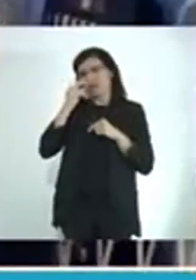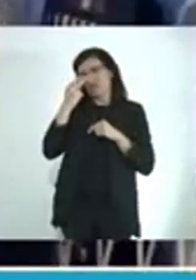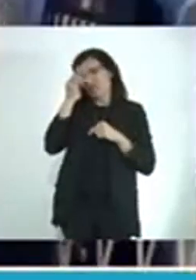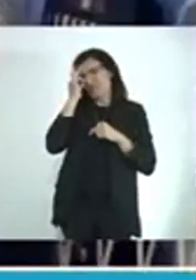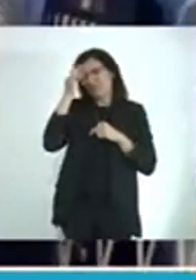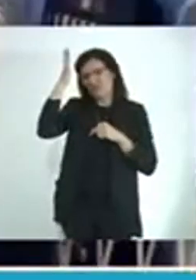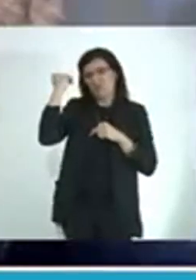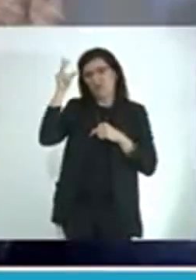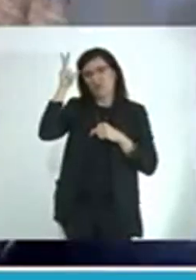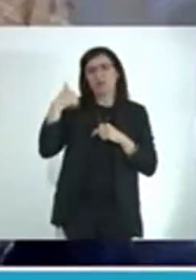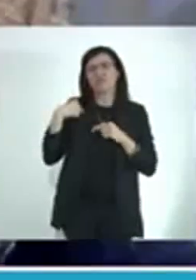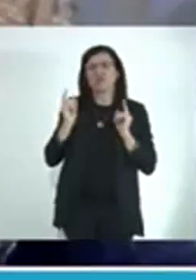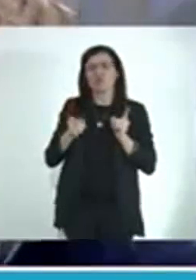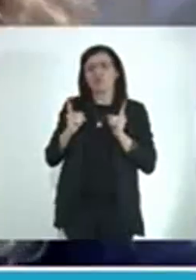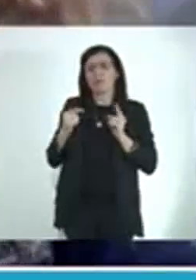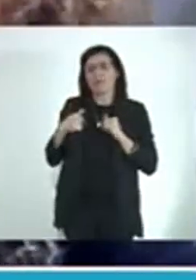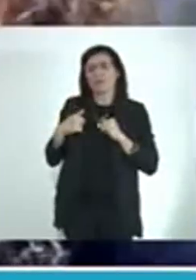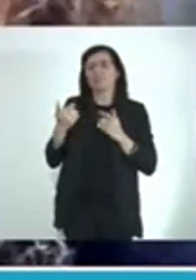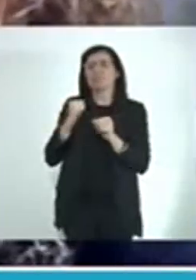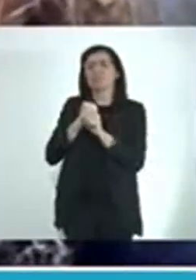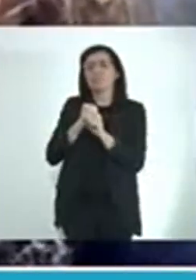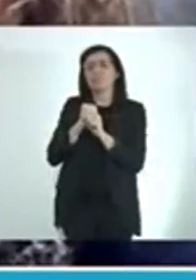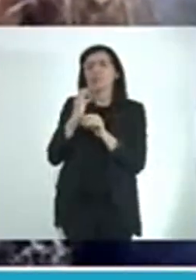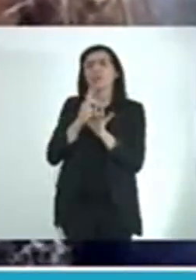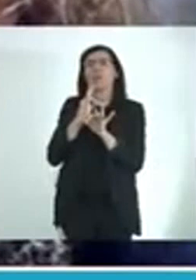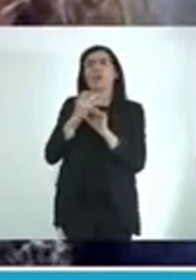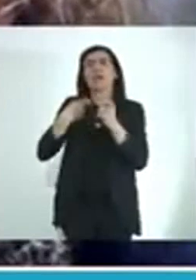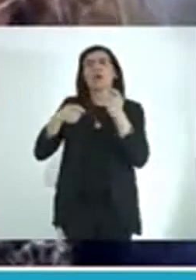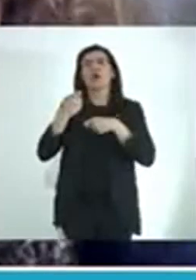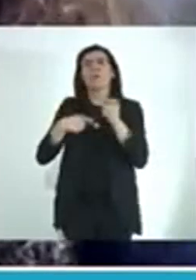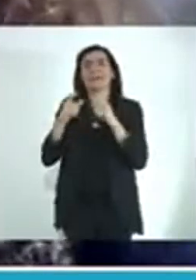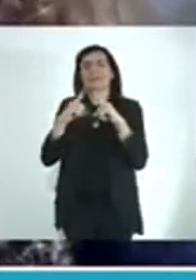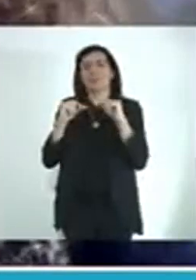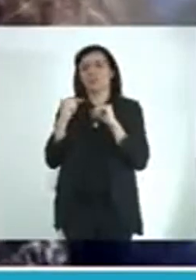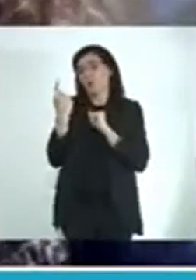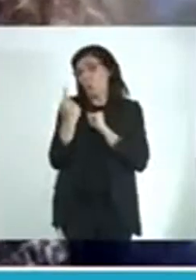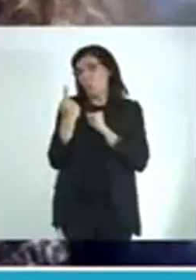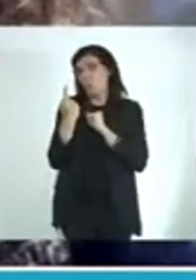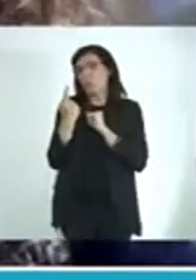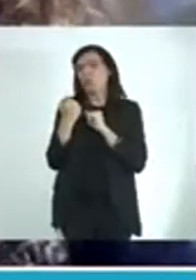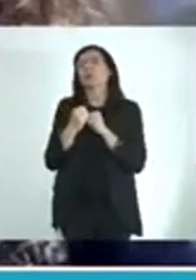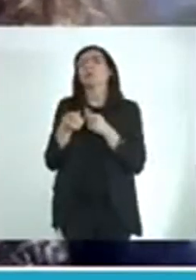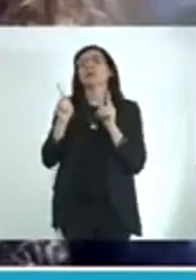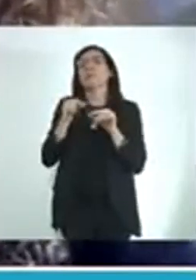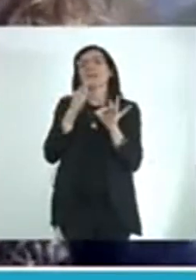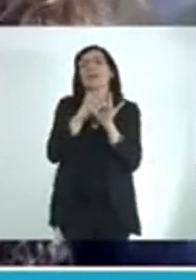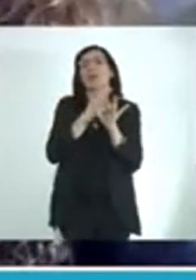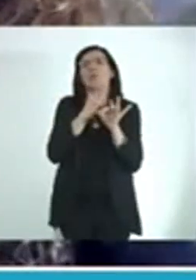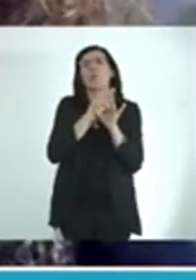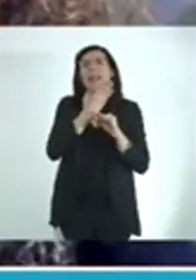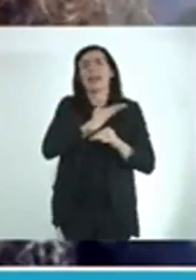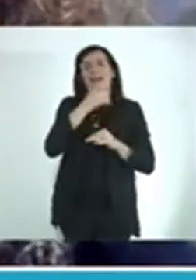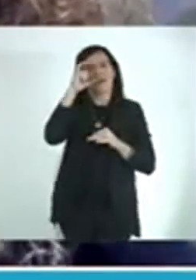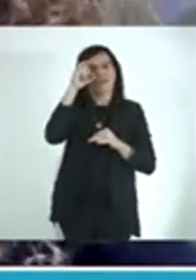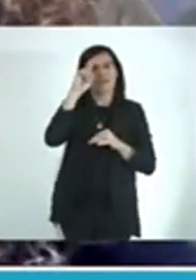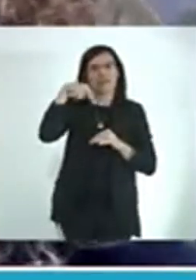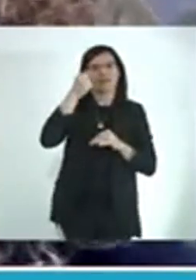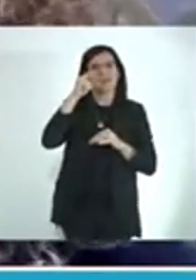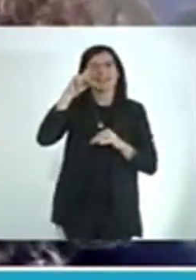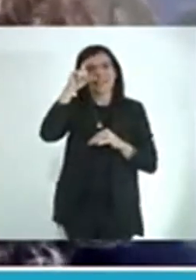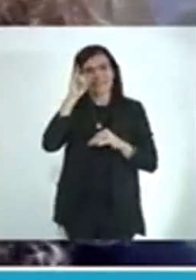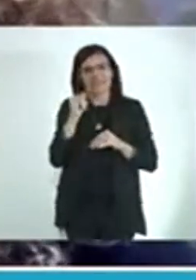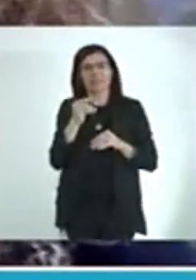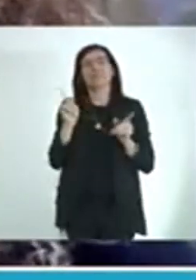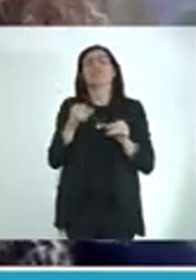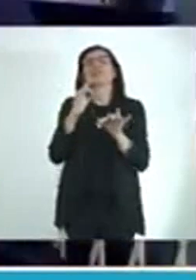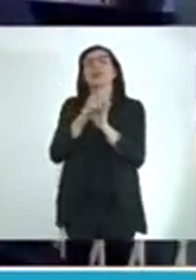28 años. Trabajo en la Escuela de Comercio número 1, en la Escuela Pantaleón Fernández y en el Colegio